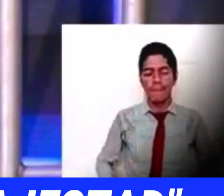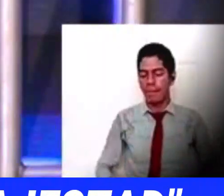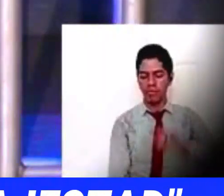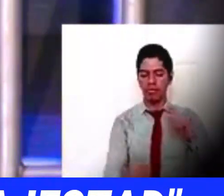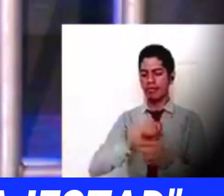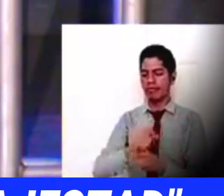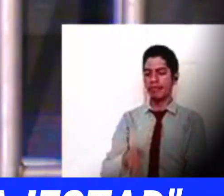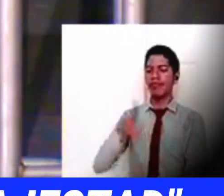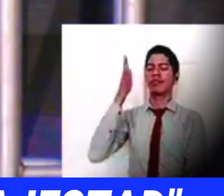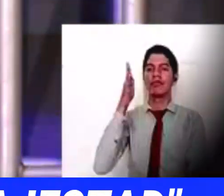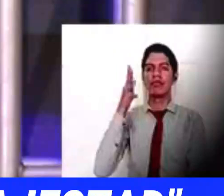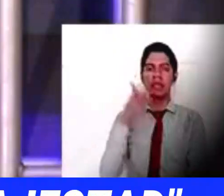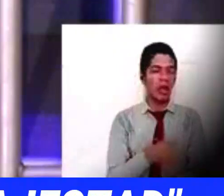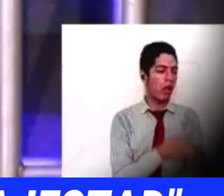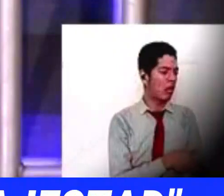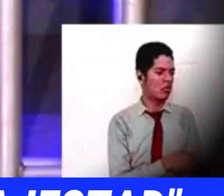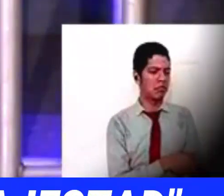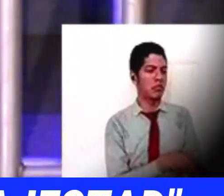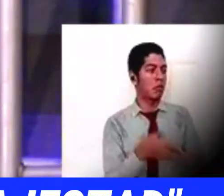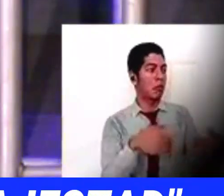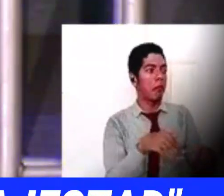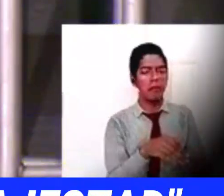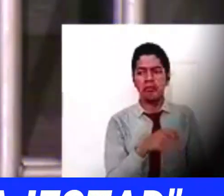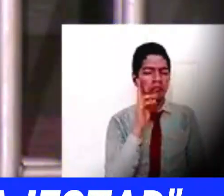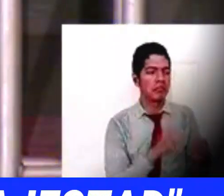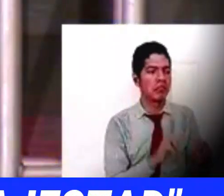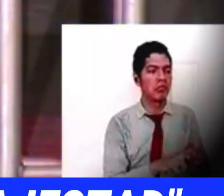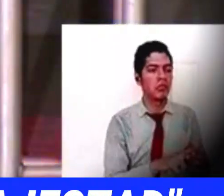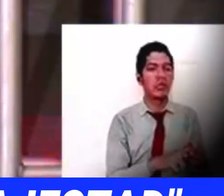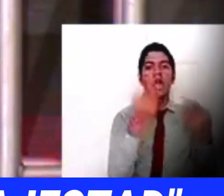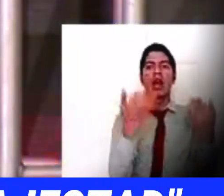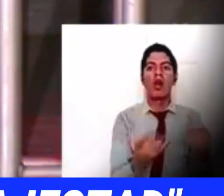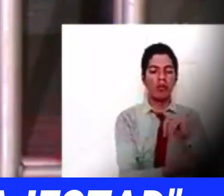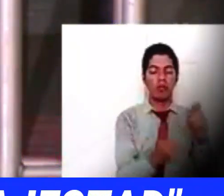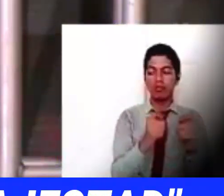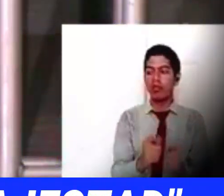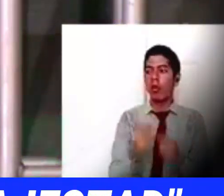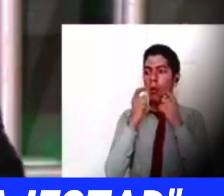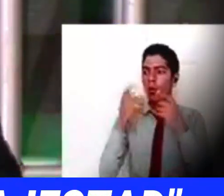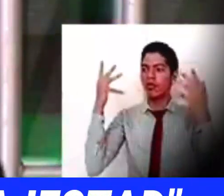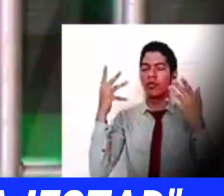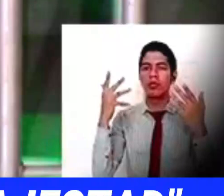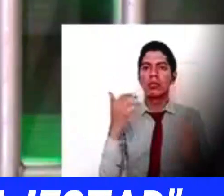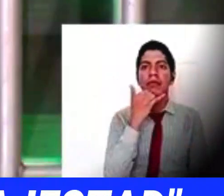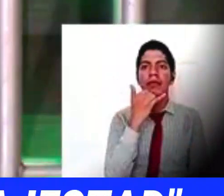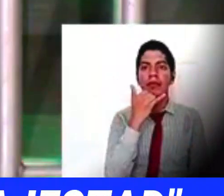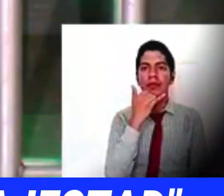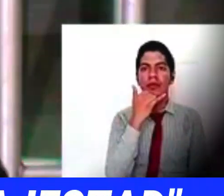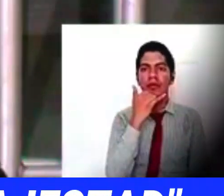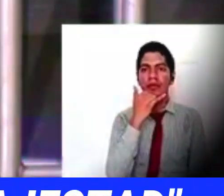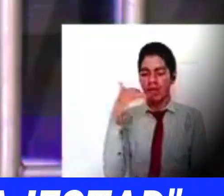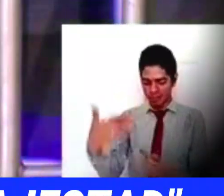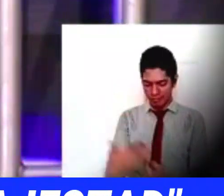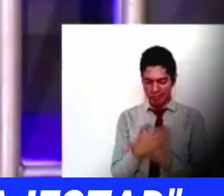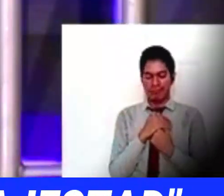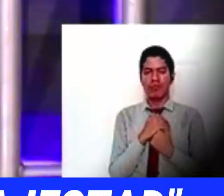todo el mundo, ahora no retuvo la corona. Escuche, y allá es donde yo quiero llegar con los jóvenes del nombre de